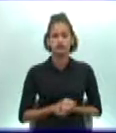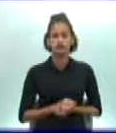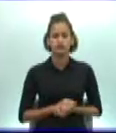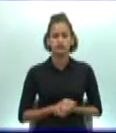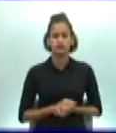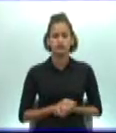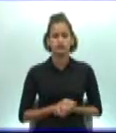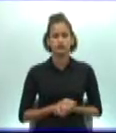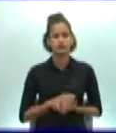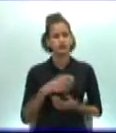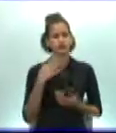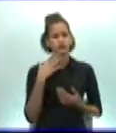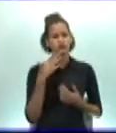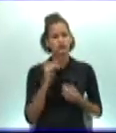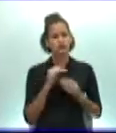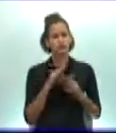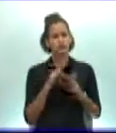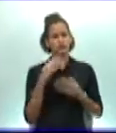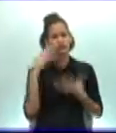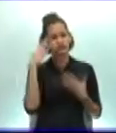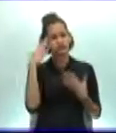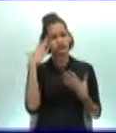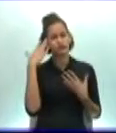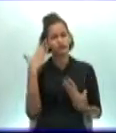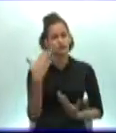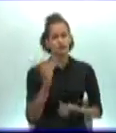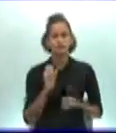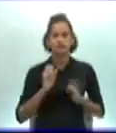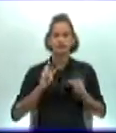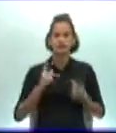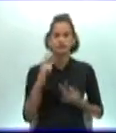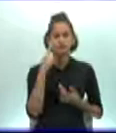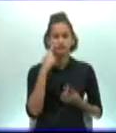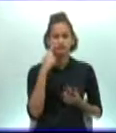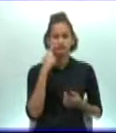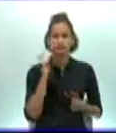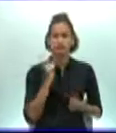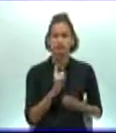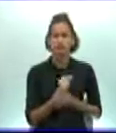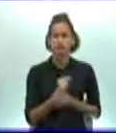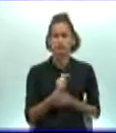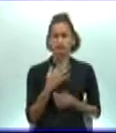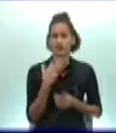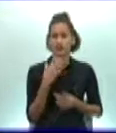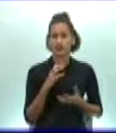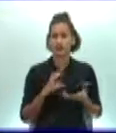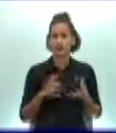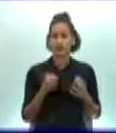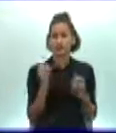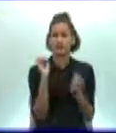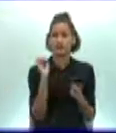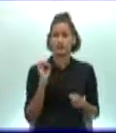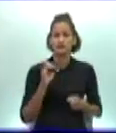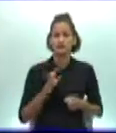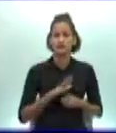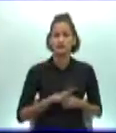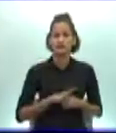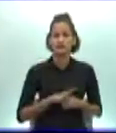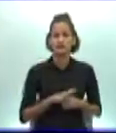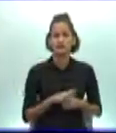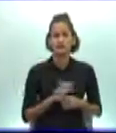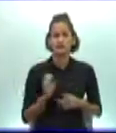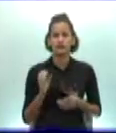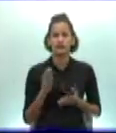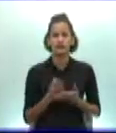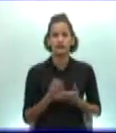Hola, ¿qué tal? Es un placer volverme a encontrar con ustedes. Y qué mejor manera de comenzar nuestro encuentro con el